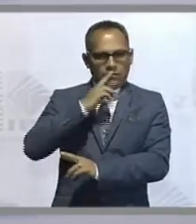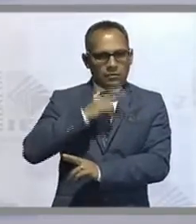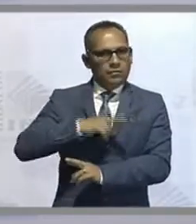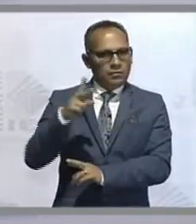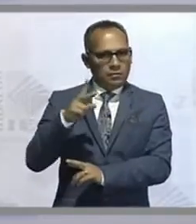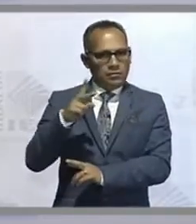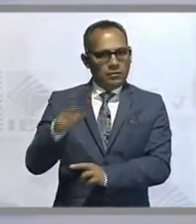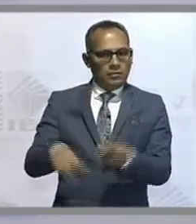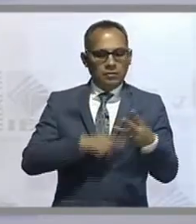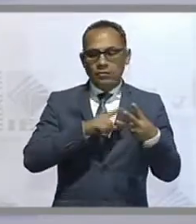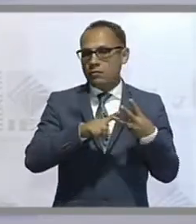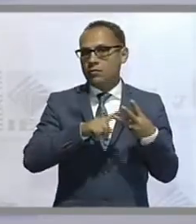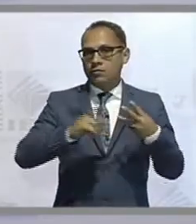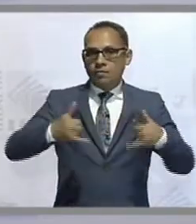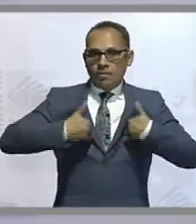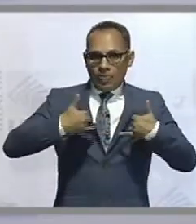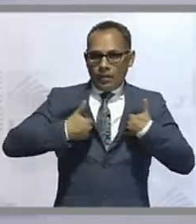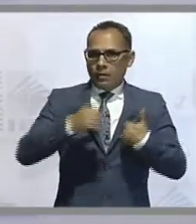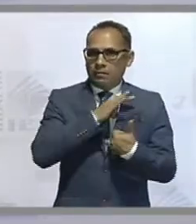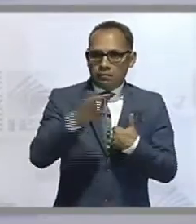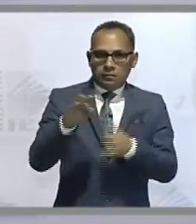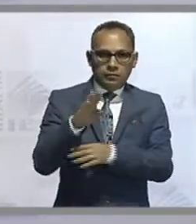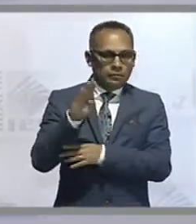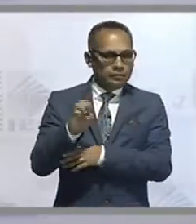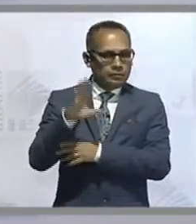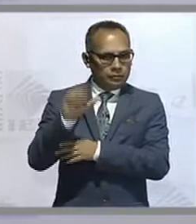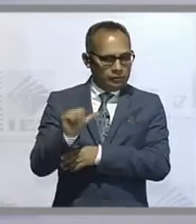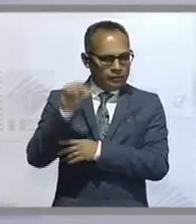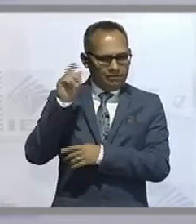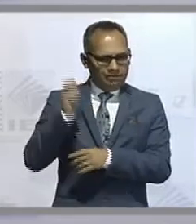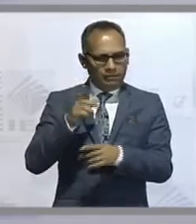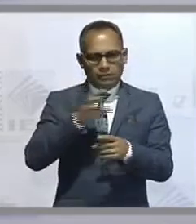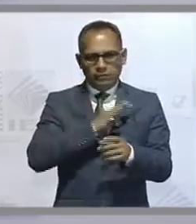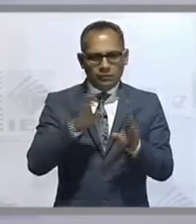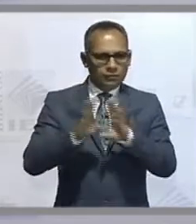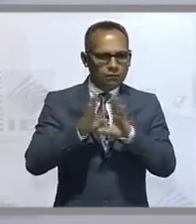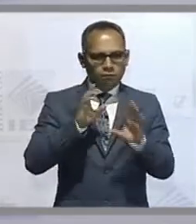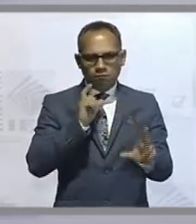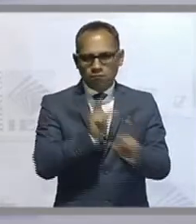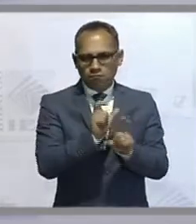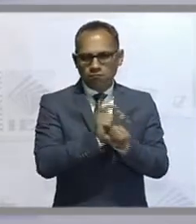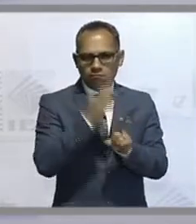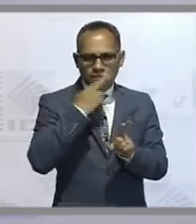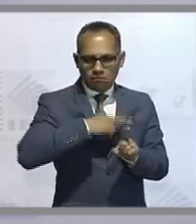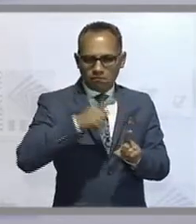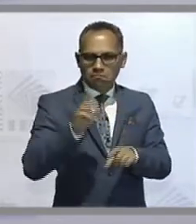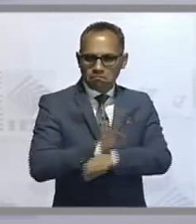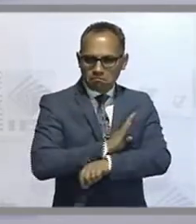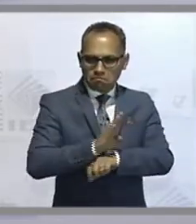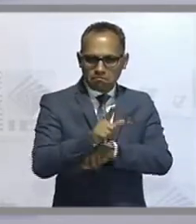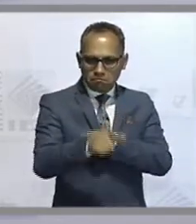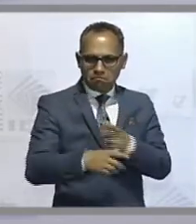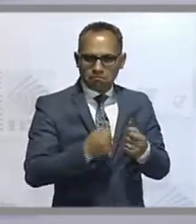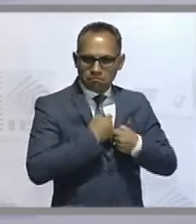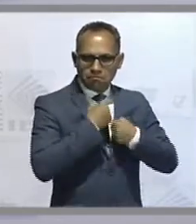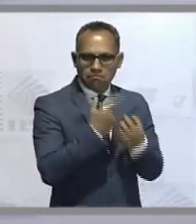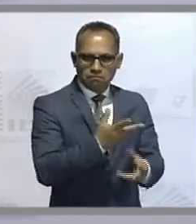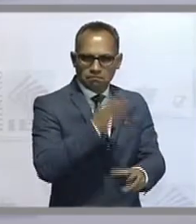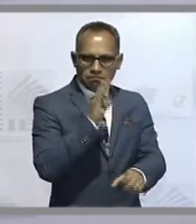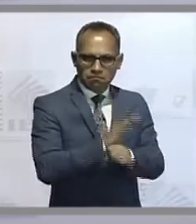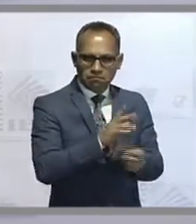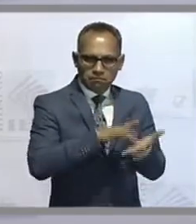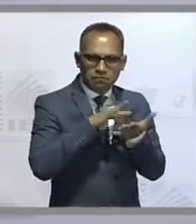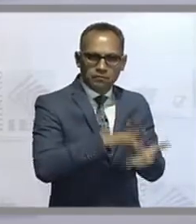estudiar y para que puedan trabajar ya no habrá distinción en este tema y por supuesto para los niños y